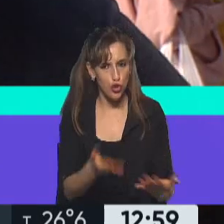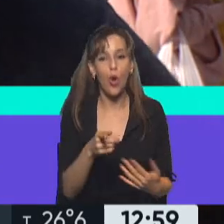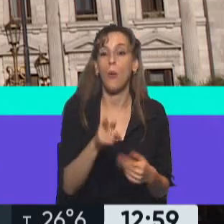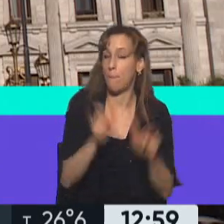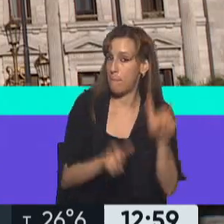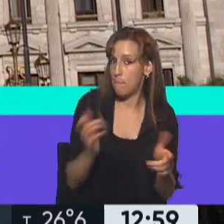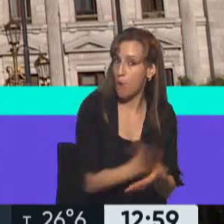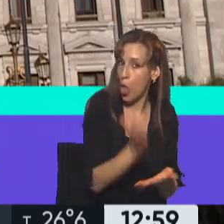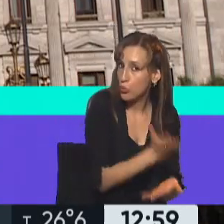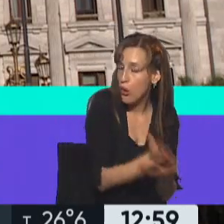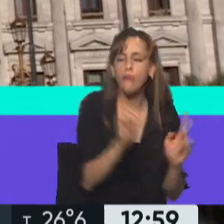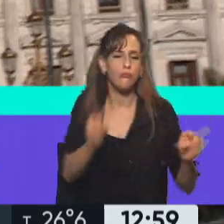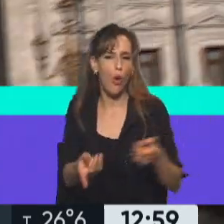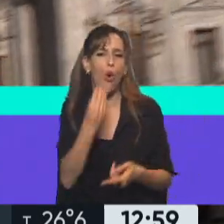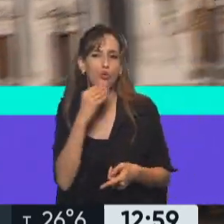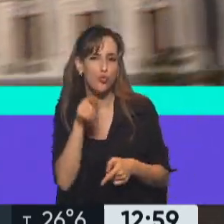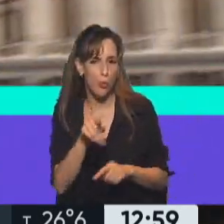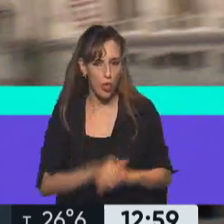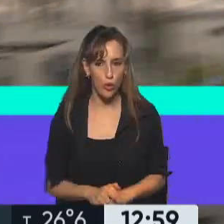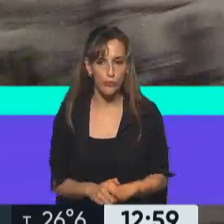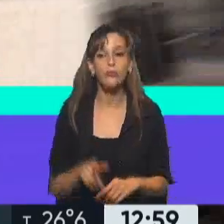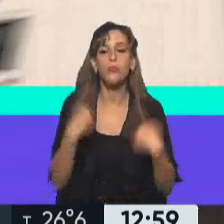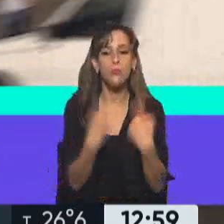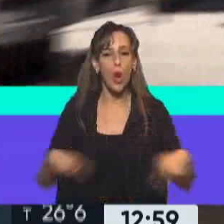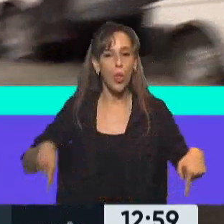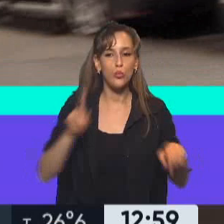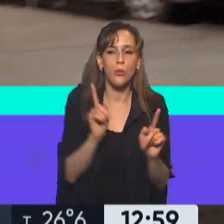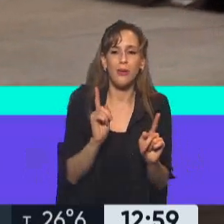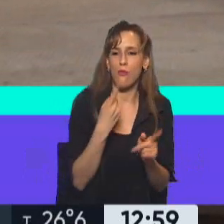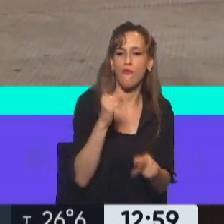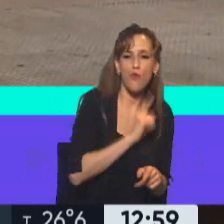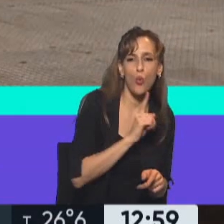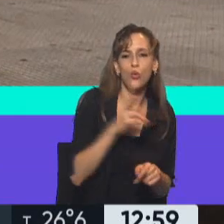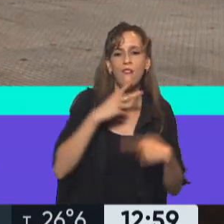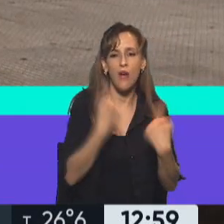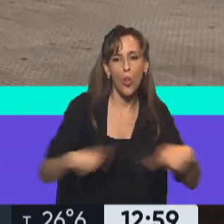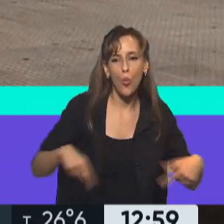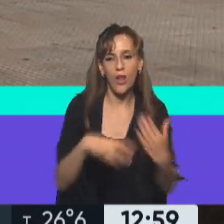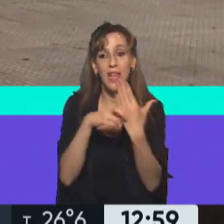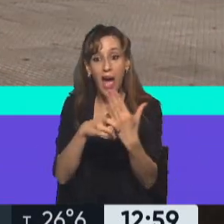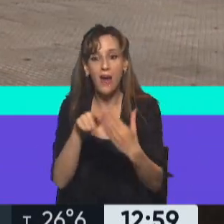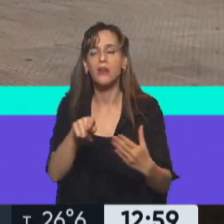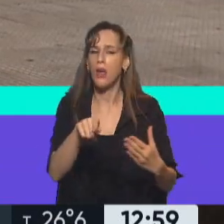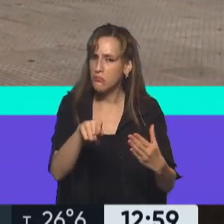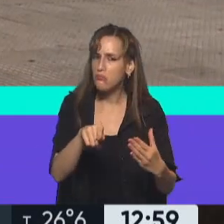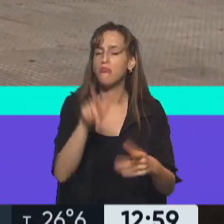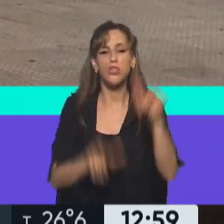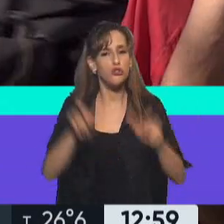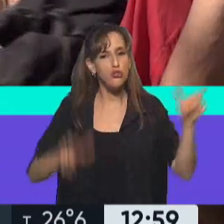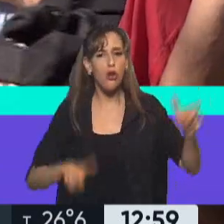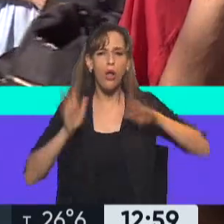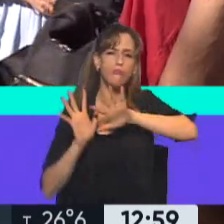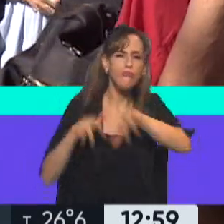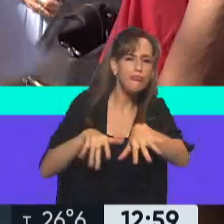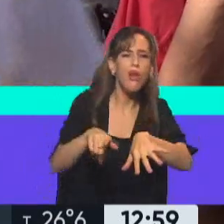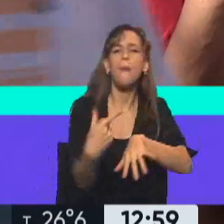productor y el consumidor. Desde productos regionales, pasando por frutas, verduras y carnes, el público pudo evaluar precio